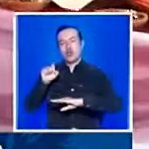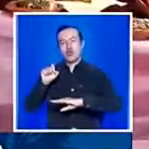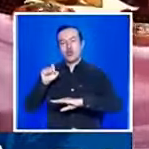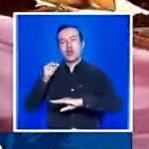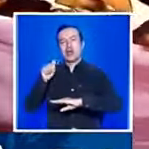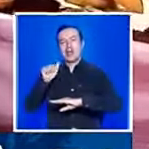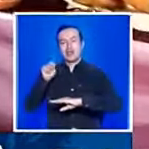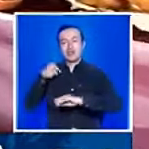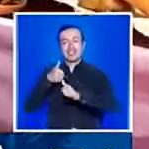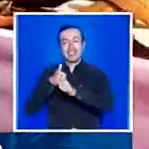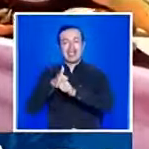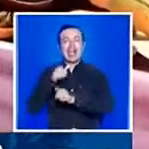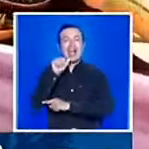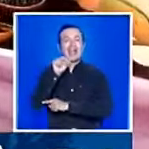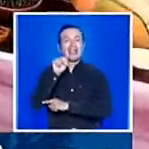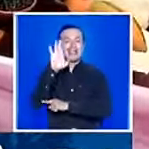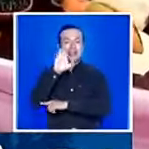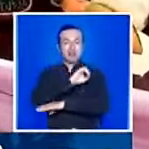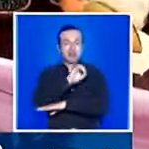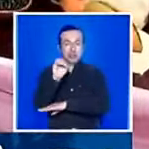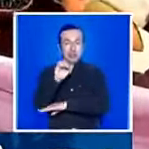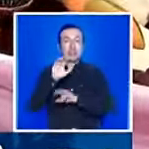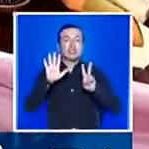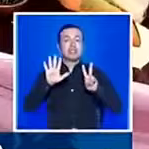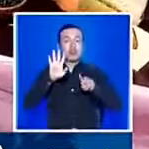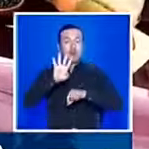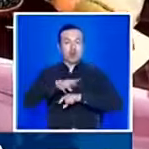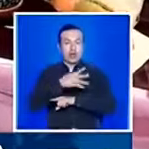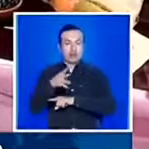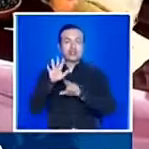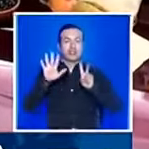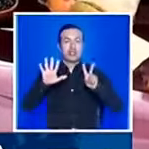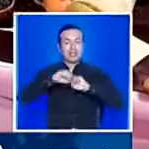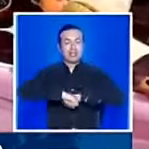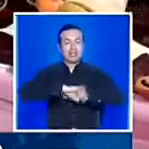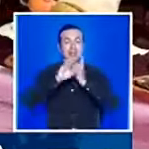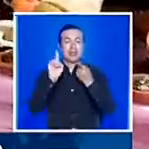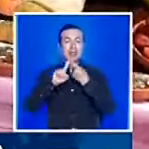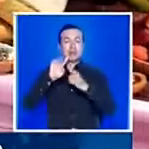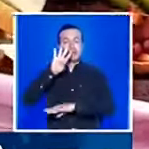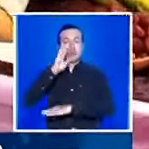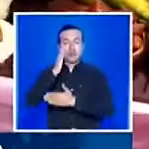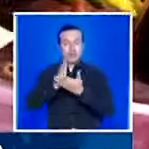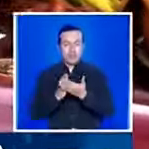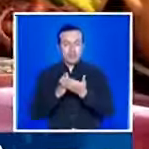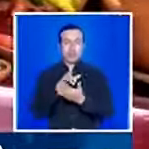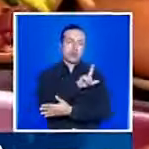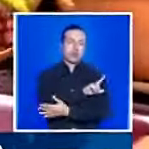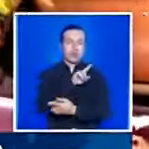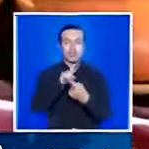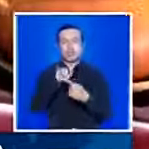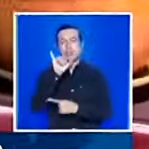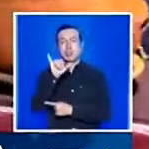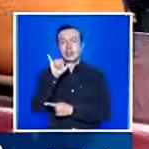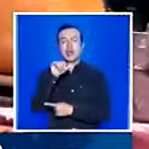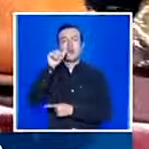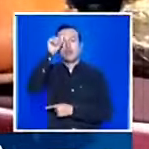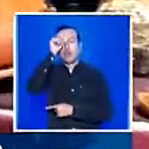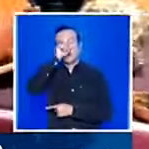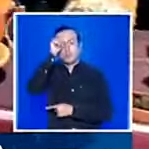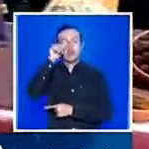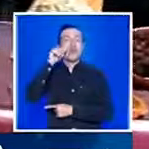de tránsito. Nuestro horario de atención es de 7 de la mañana a 4:30 de la tarde, de lunes a sábados. Y el día domingo